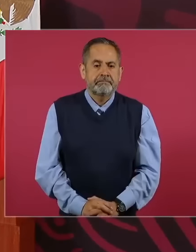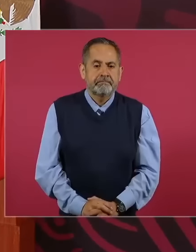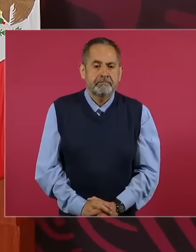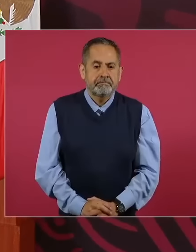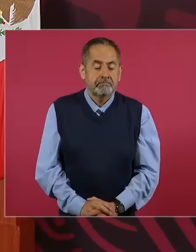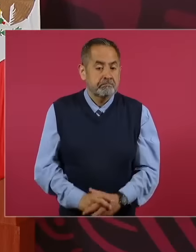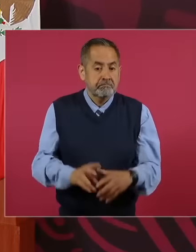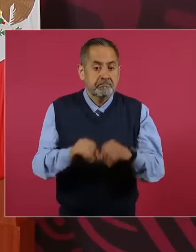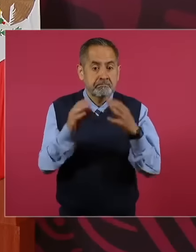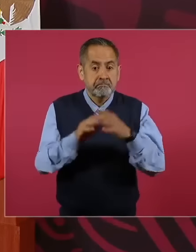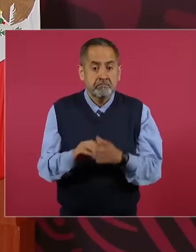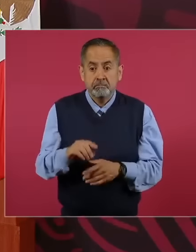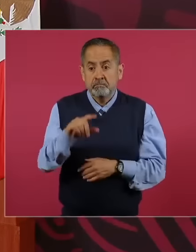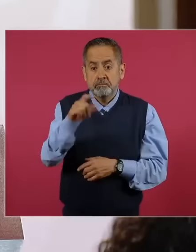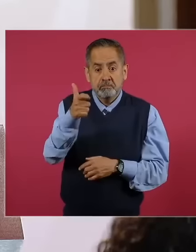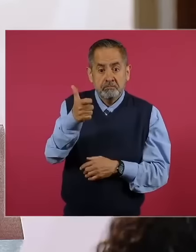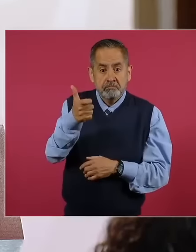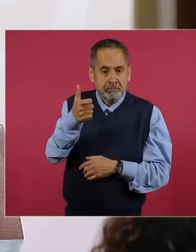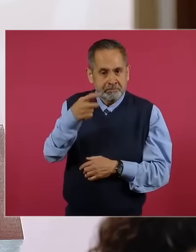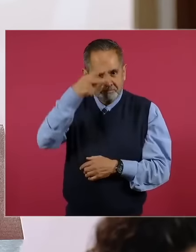no hubo devaluación,